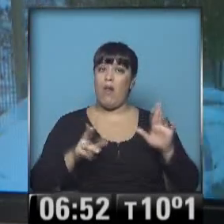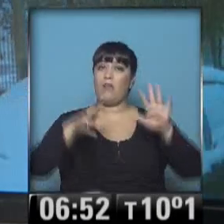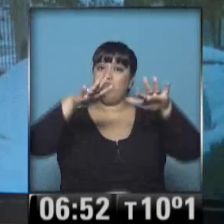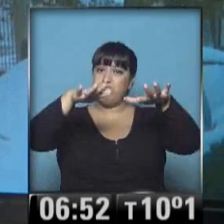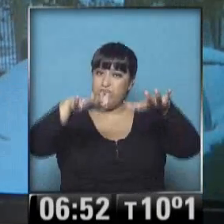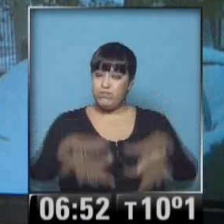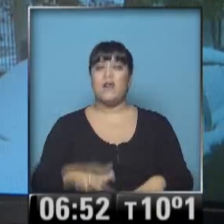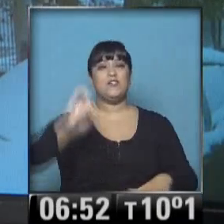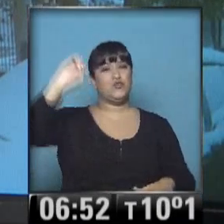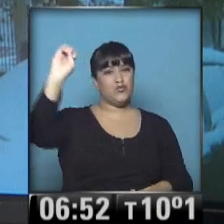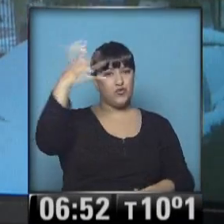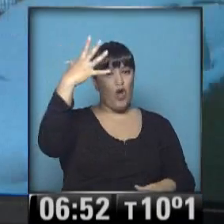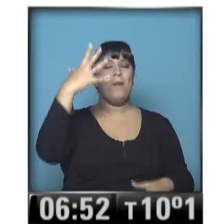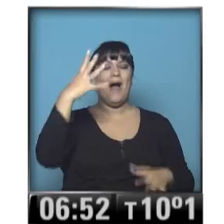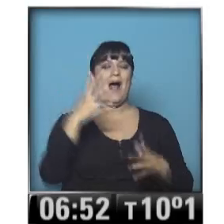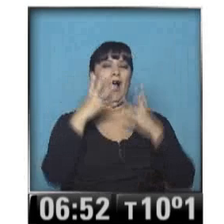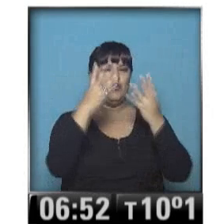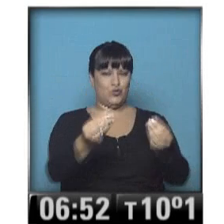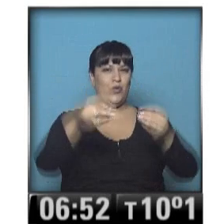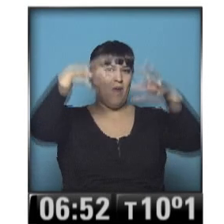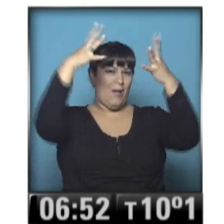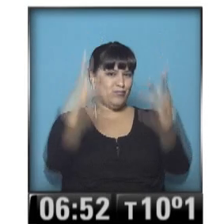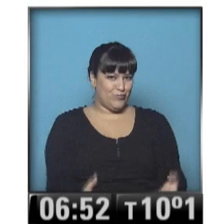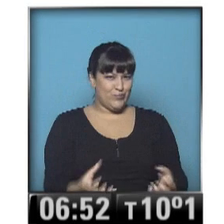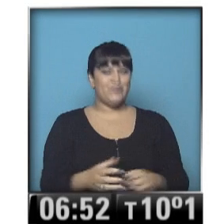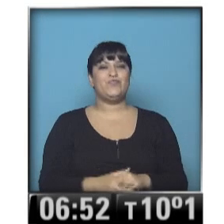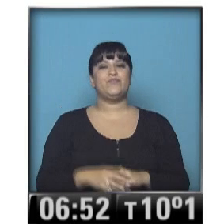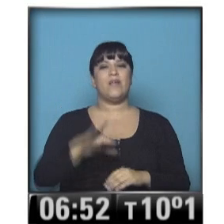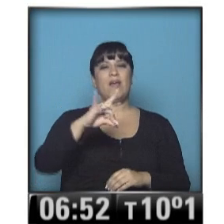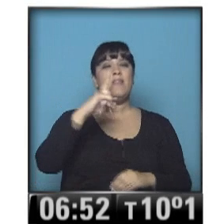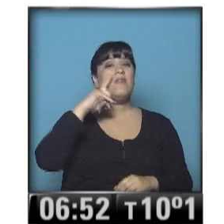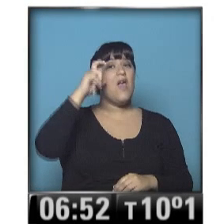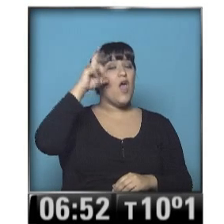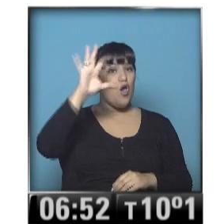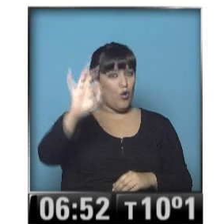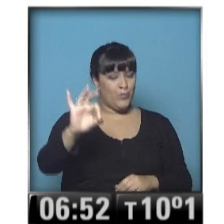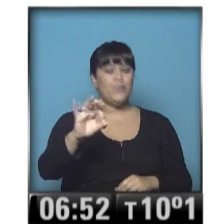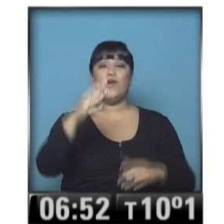que el solazo los ayude hoy, Diego Julián Ibáñez, buen